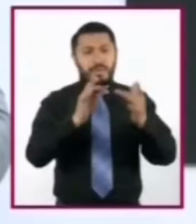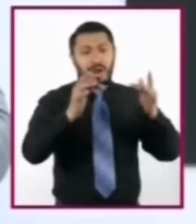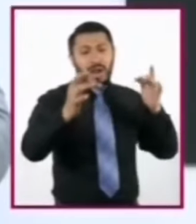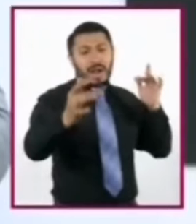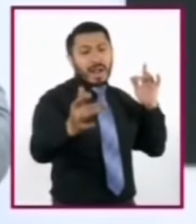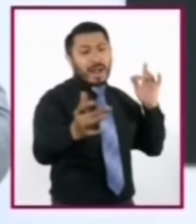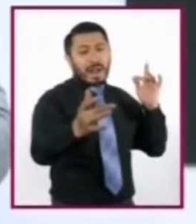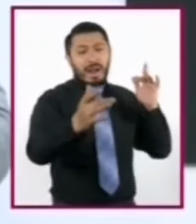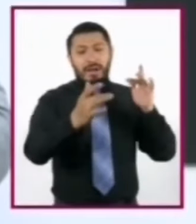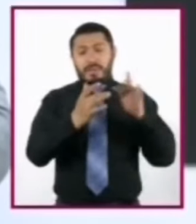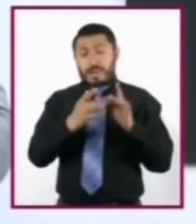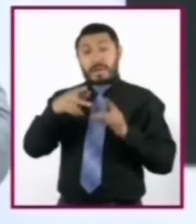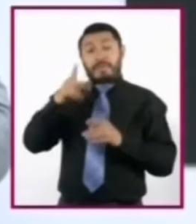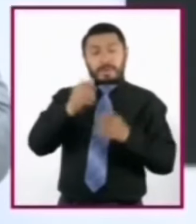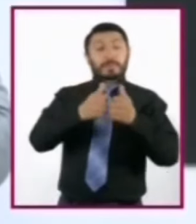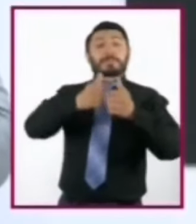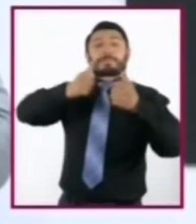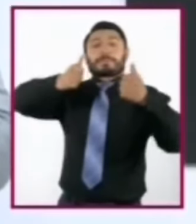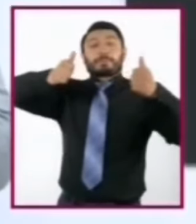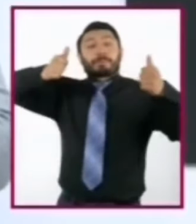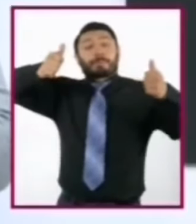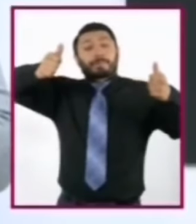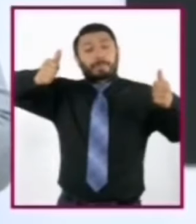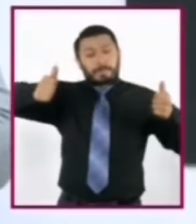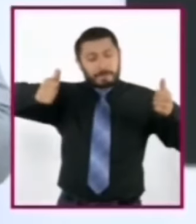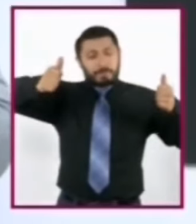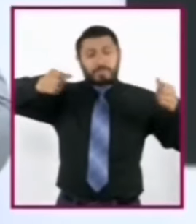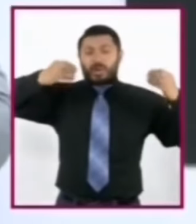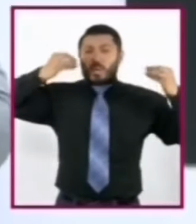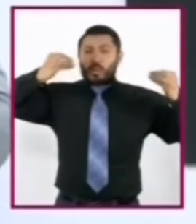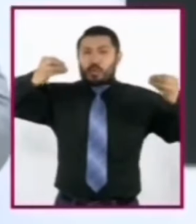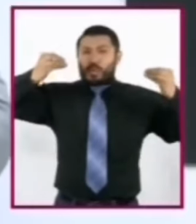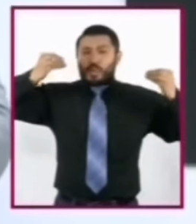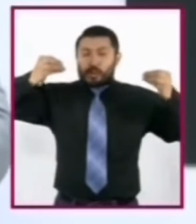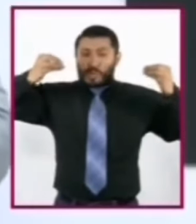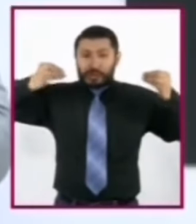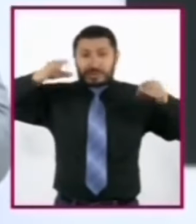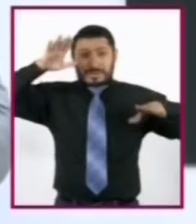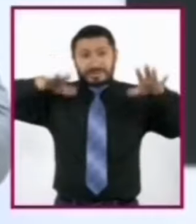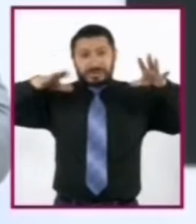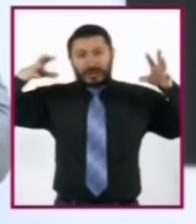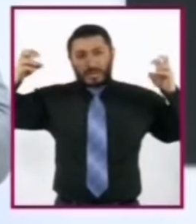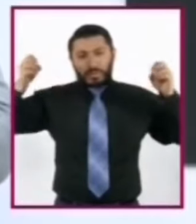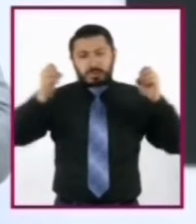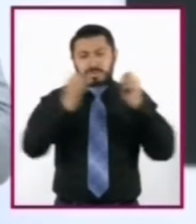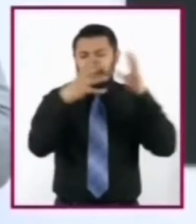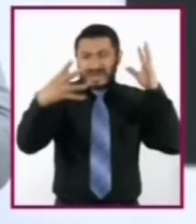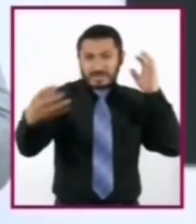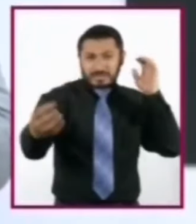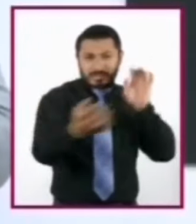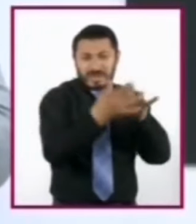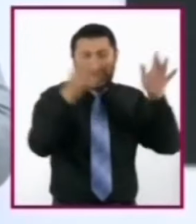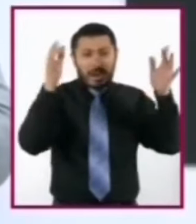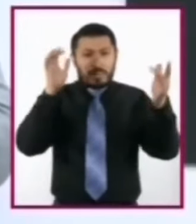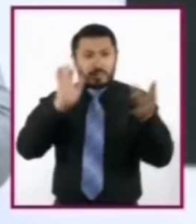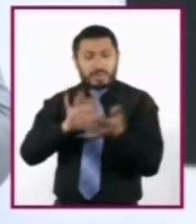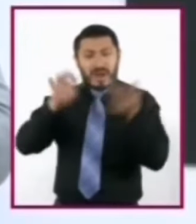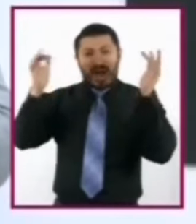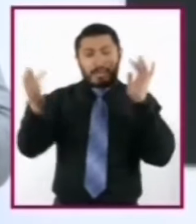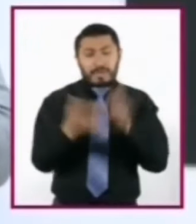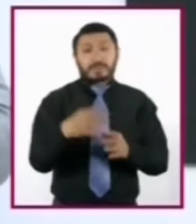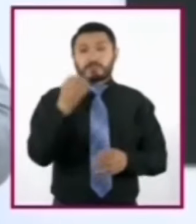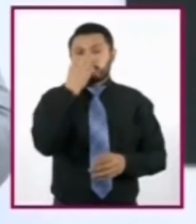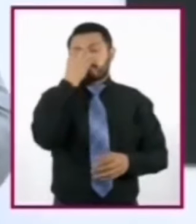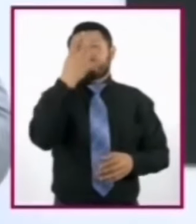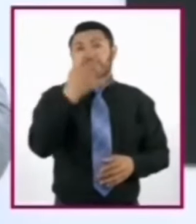a pesar de estar tan separadas, son tantas que eventualmente chocarán con las partículas del perfume y